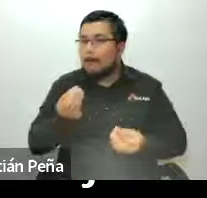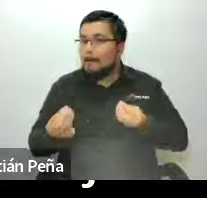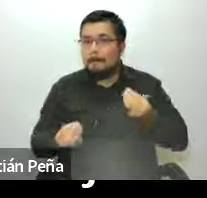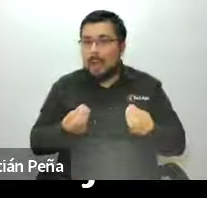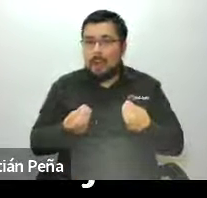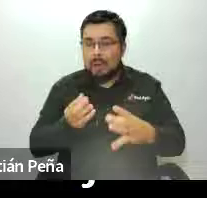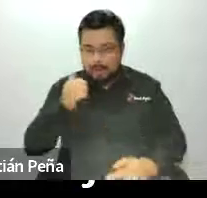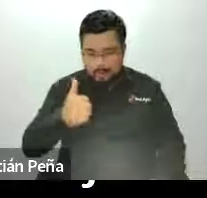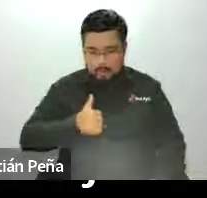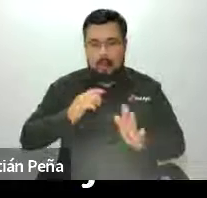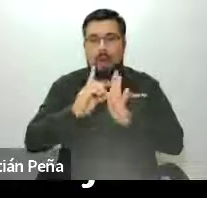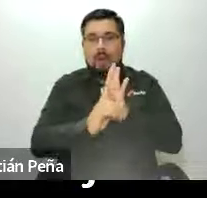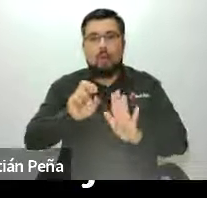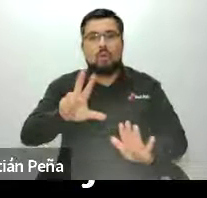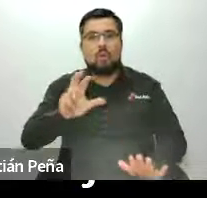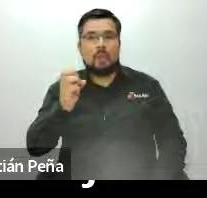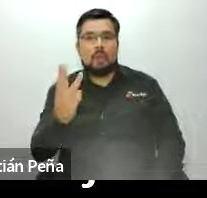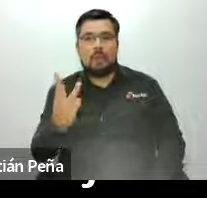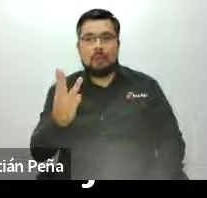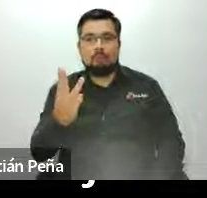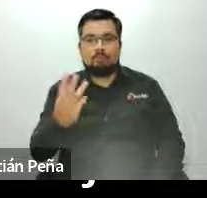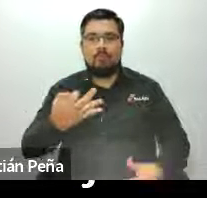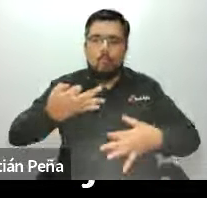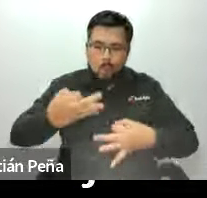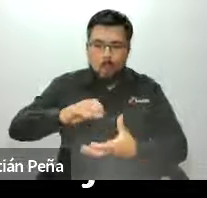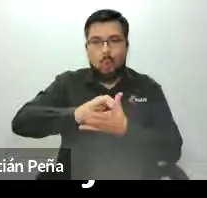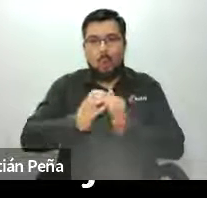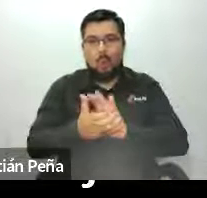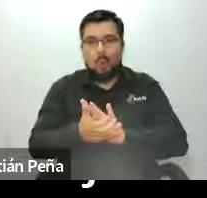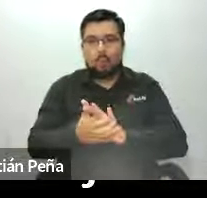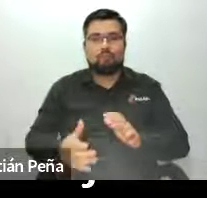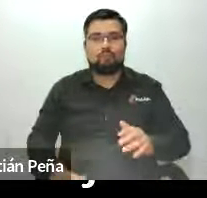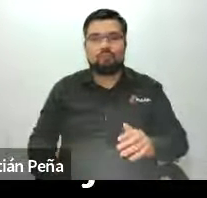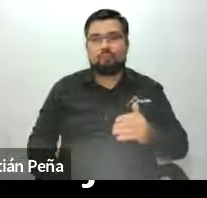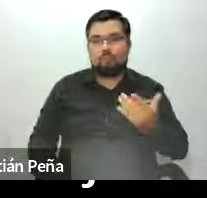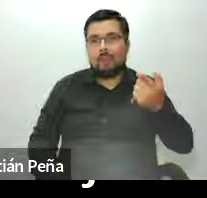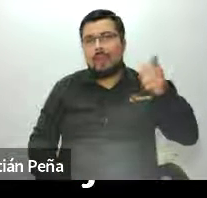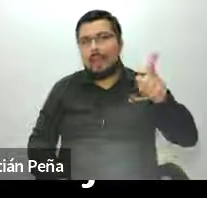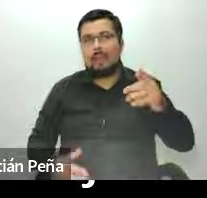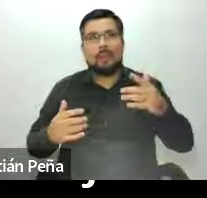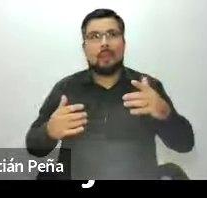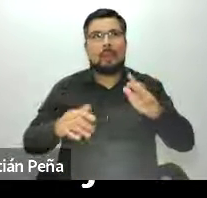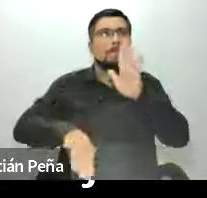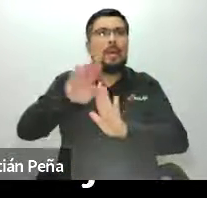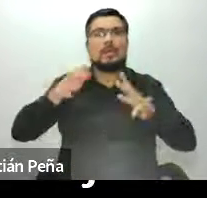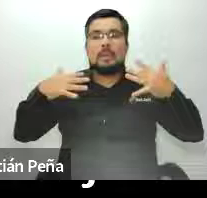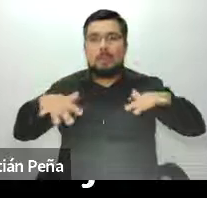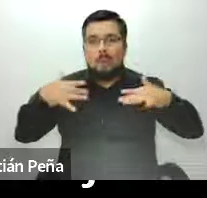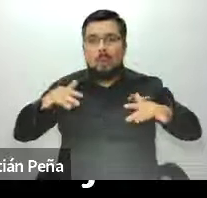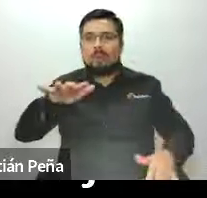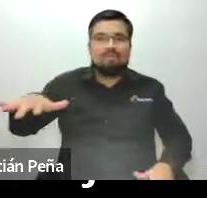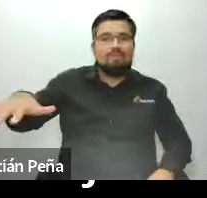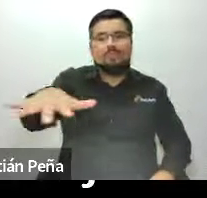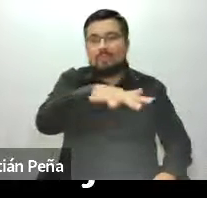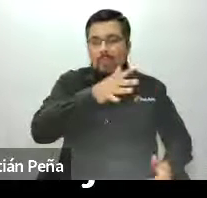decreto 83, de manera estratégica, quizás, claro, tenía más relevancia en el campo de de las escuelas especiales porque había